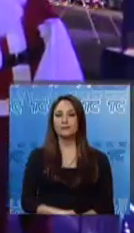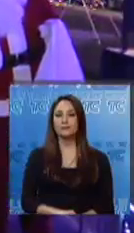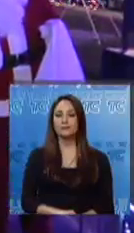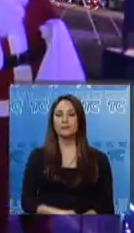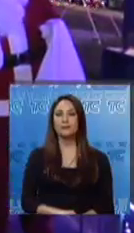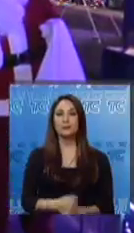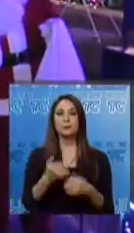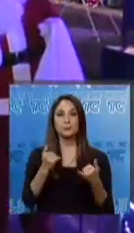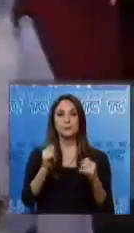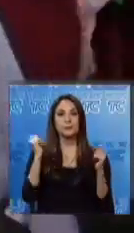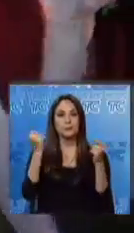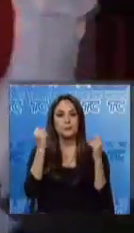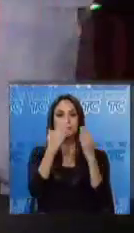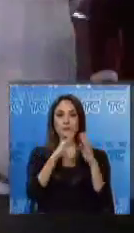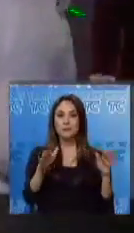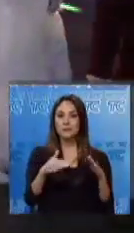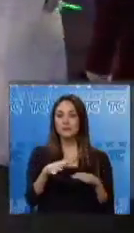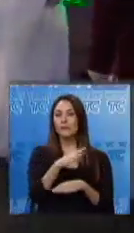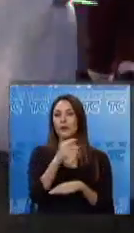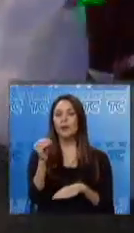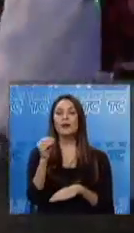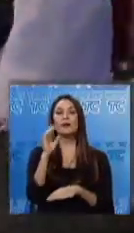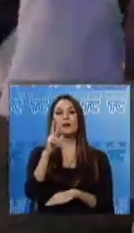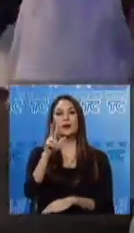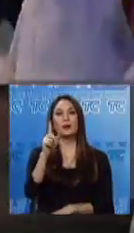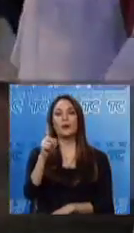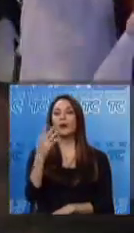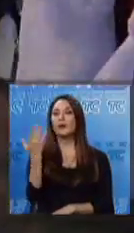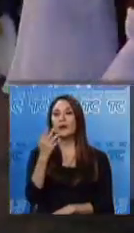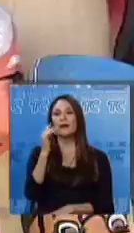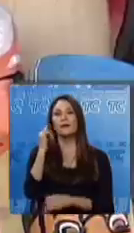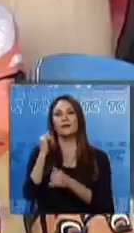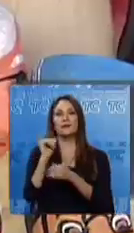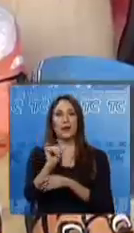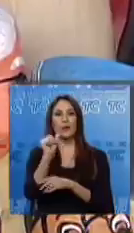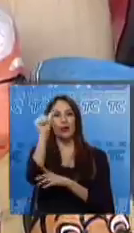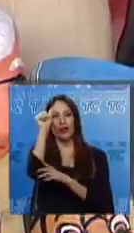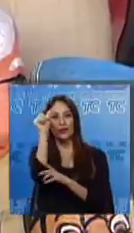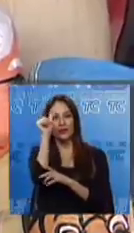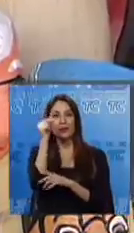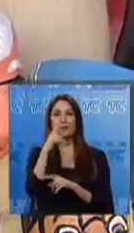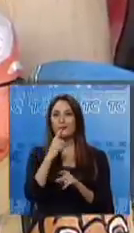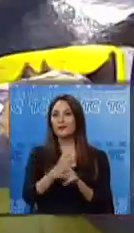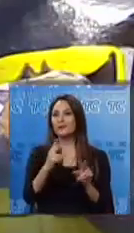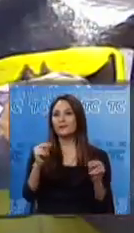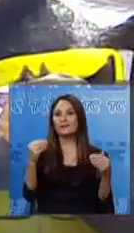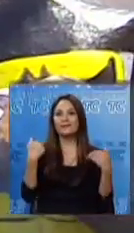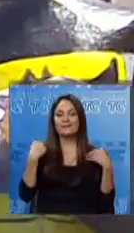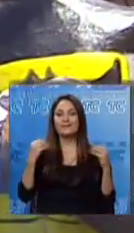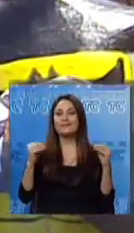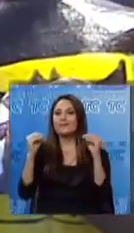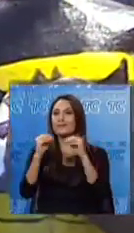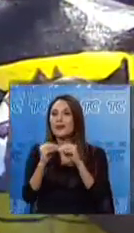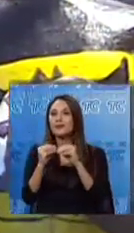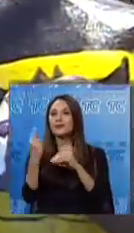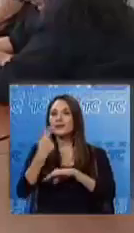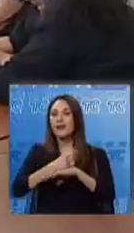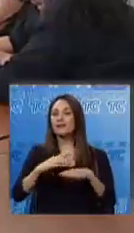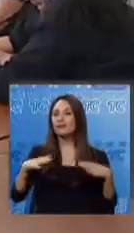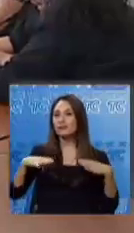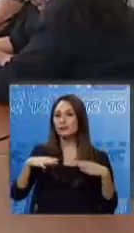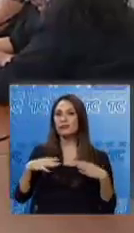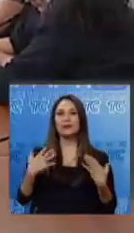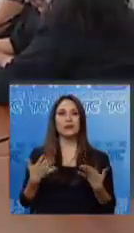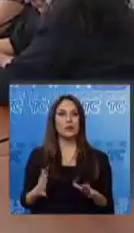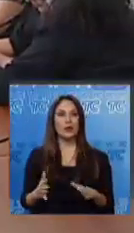Esta ocasión, las fiestas de Navidad y fin de año en Ecuador se celebrarán en fin de semana, por lo que de momento no existen días adicionales de asueto. Sin embargo, existe